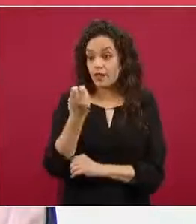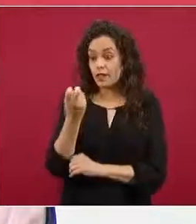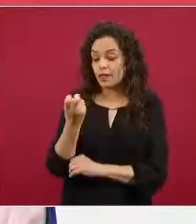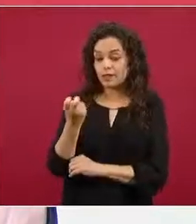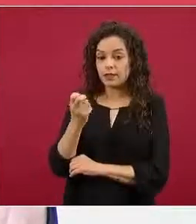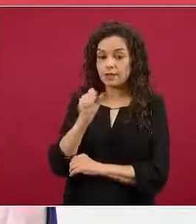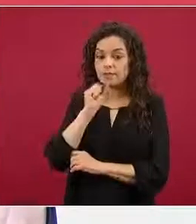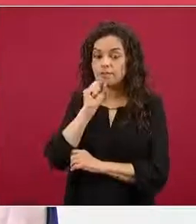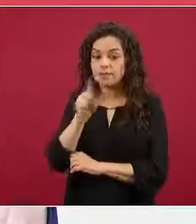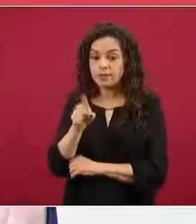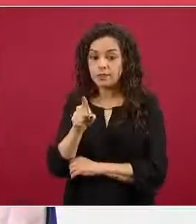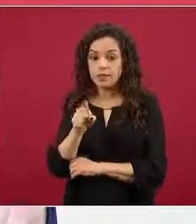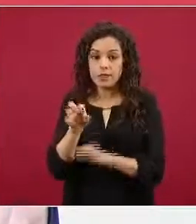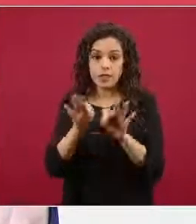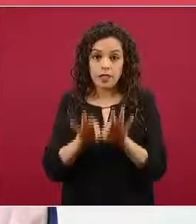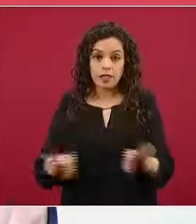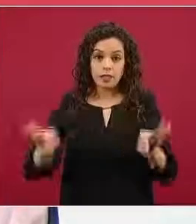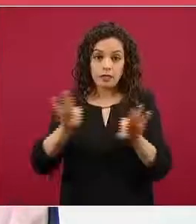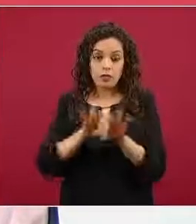este